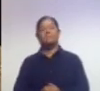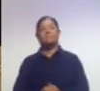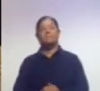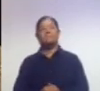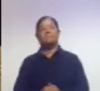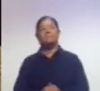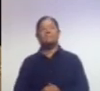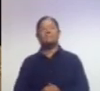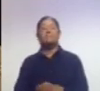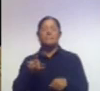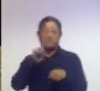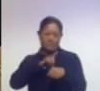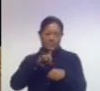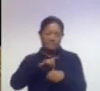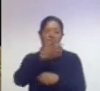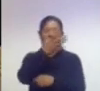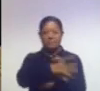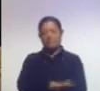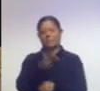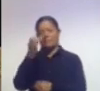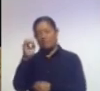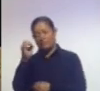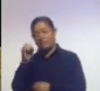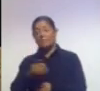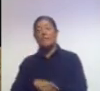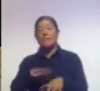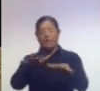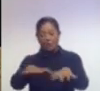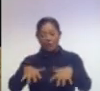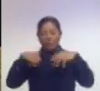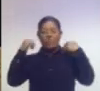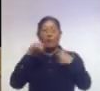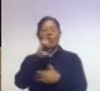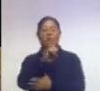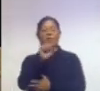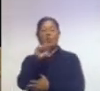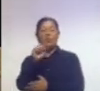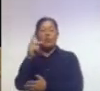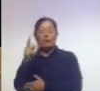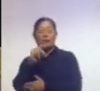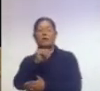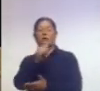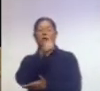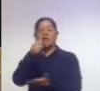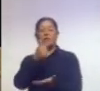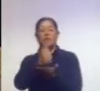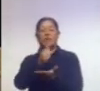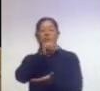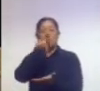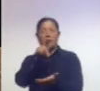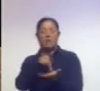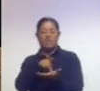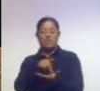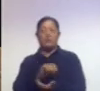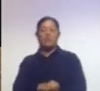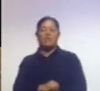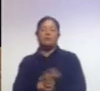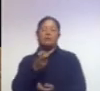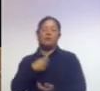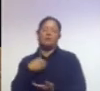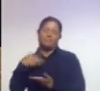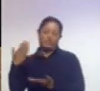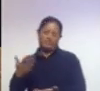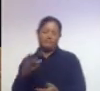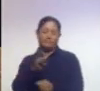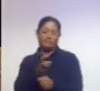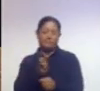cabo el día, decíamos, el 10 de octubre, en el Auditorio Emilio Sánchez Piedras de la ciudad de Apizaco. Por eso estamos aquí. Bien. La importancia